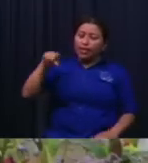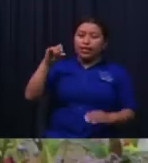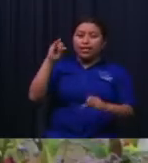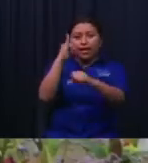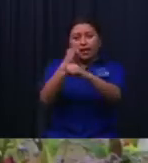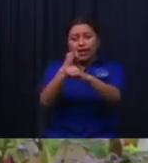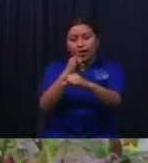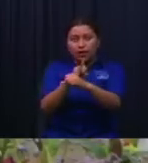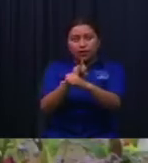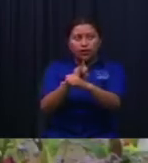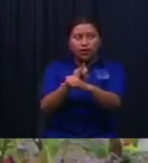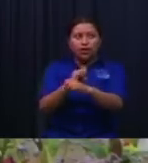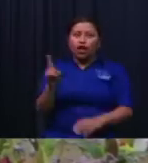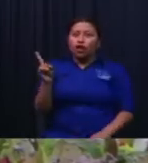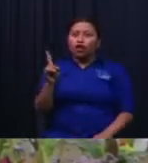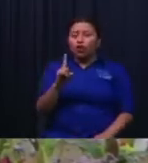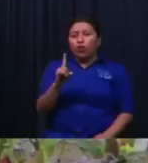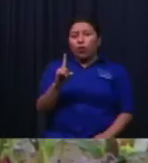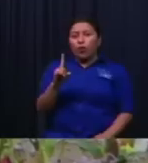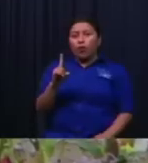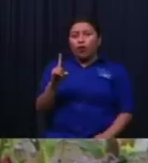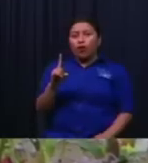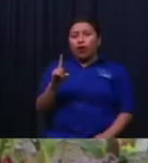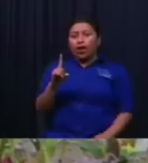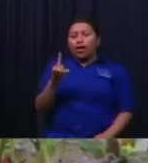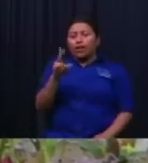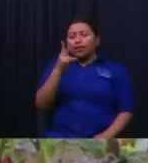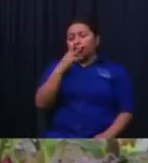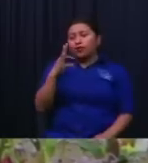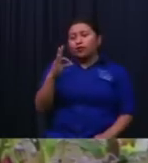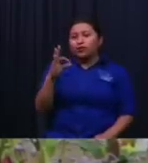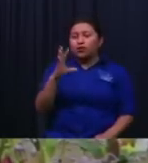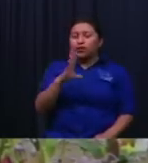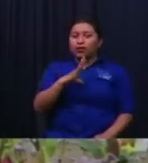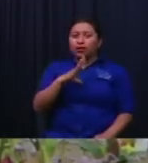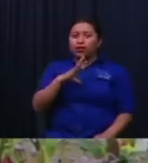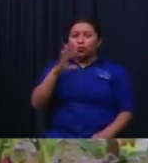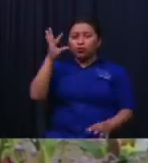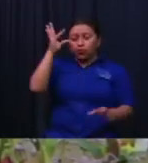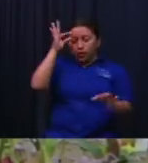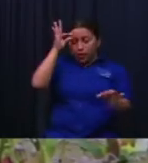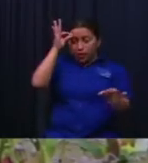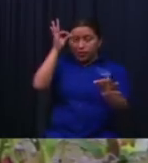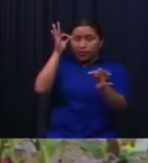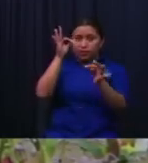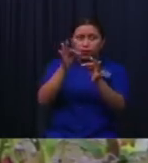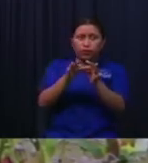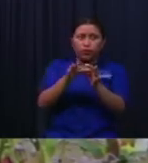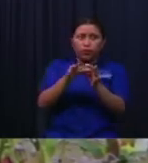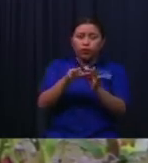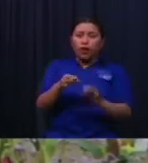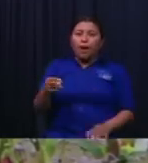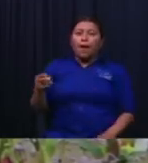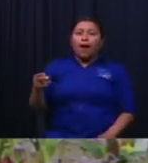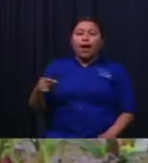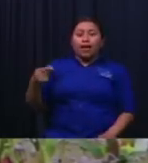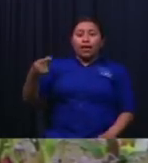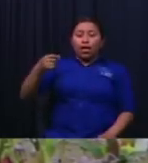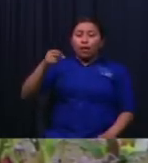No, es que hay que dejar que tomen su propia decisión, porque los jóvenes, los niños, mientras estén en mi casa,